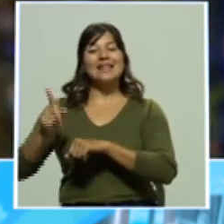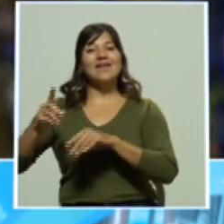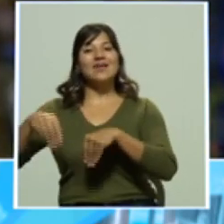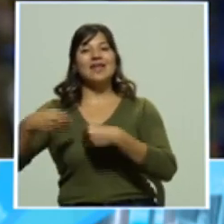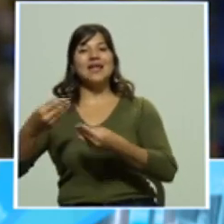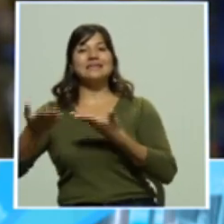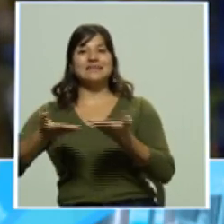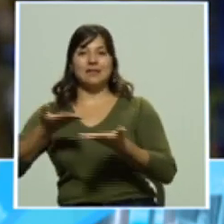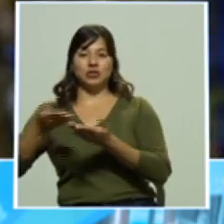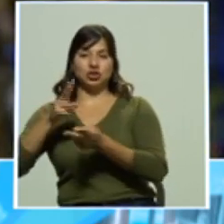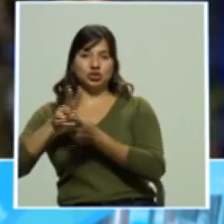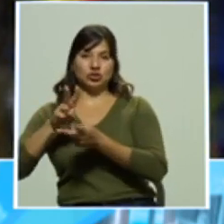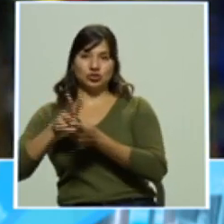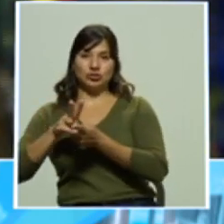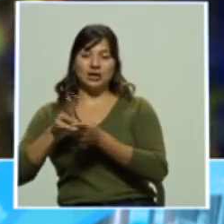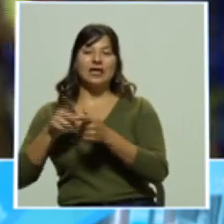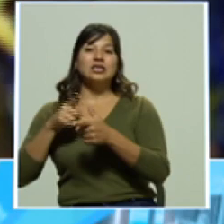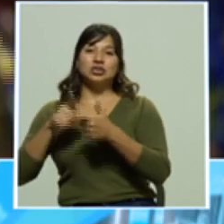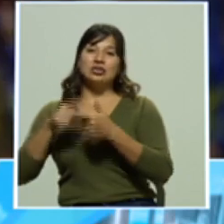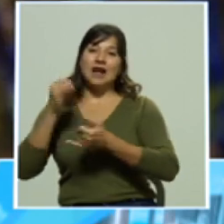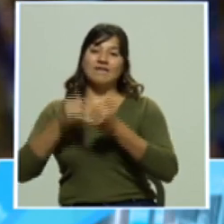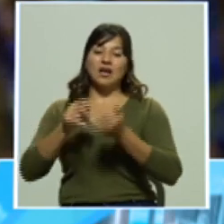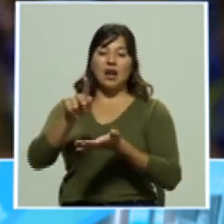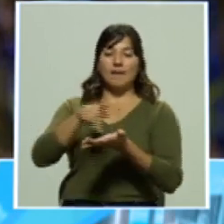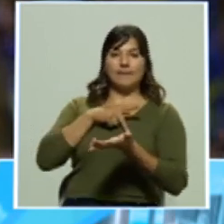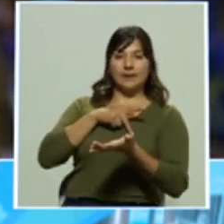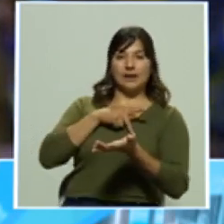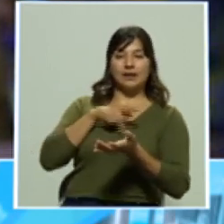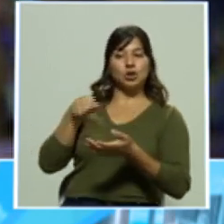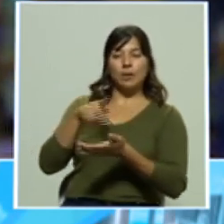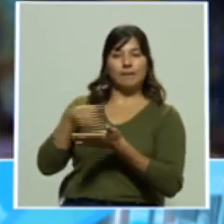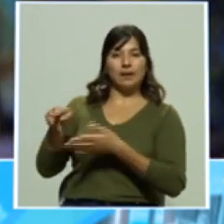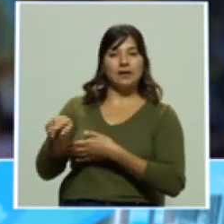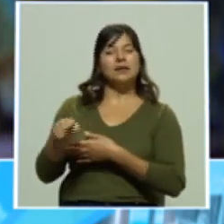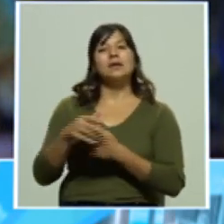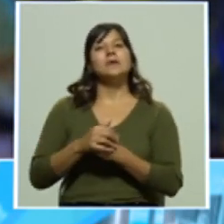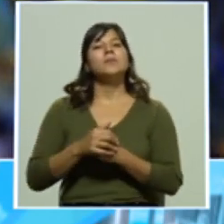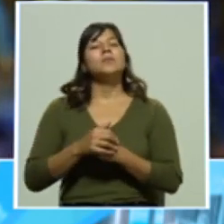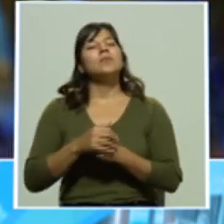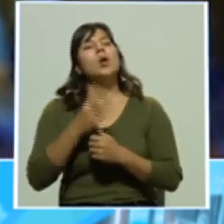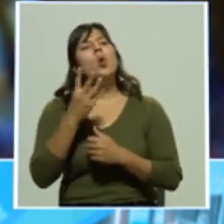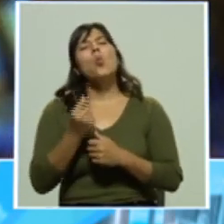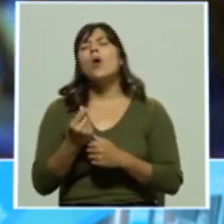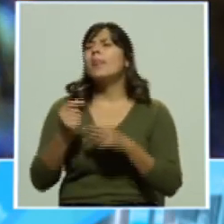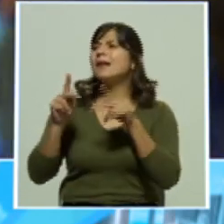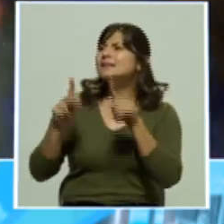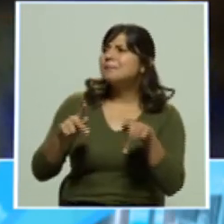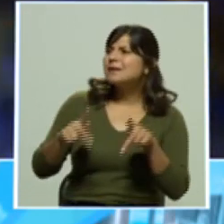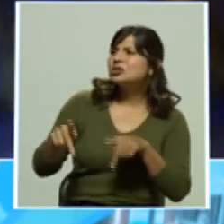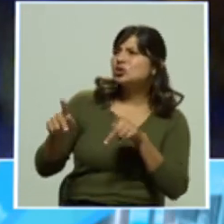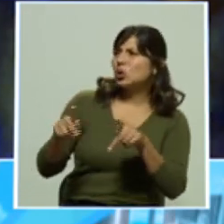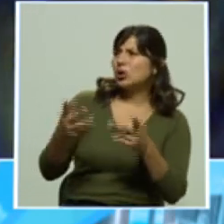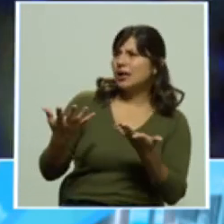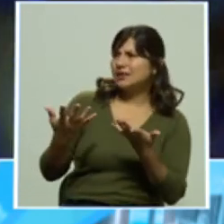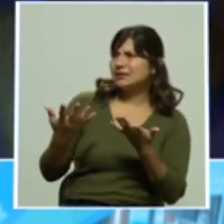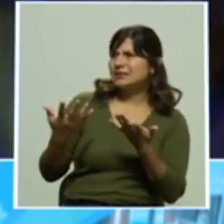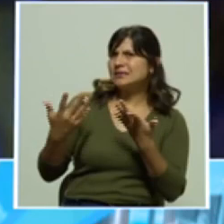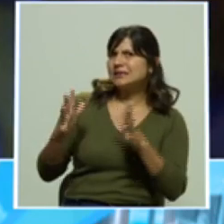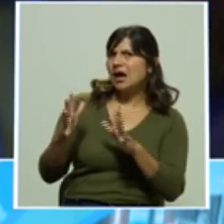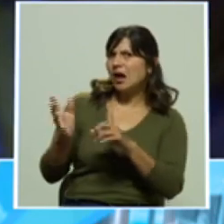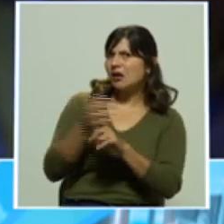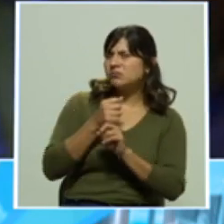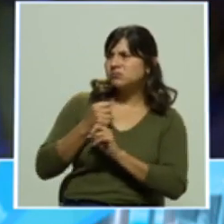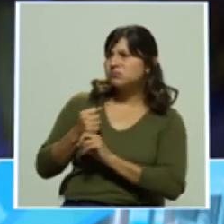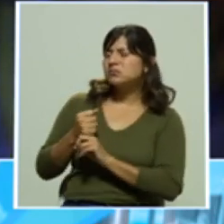decían 17 personas. En general en la operación, ¿cuántas personas se encontraron que estaban siendo víctimas de este delito? Bueno, ya se han extraído más de 40